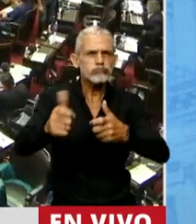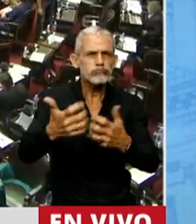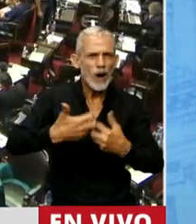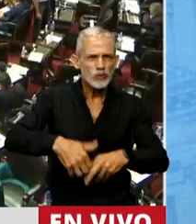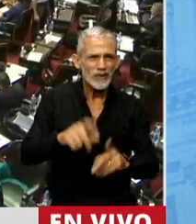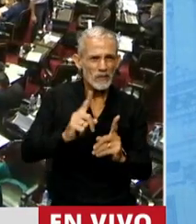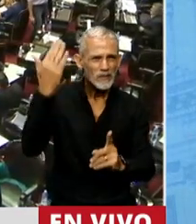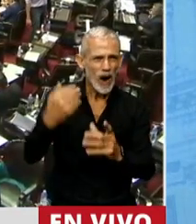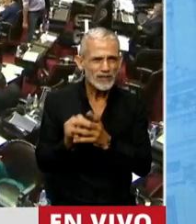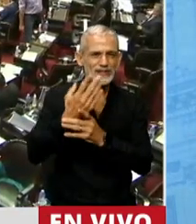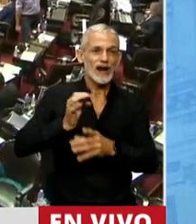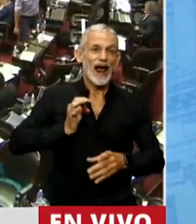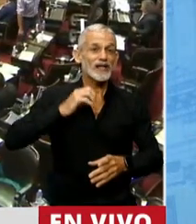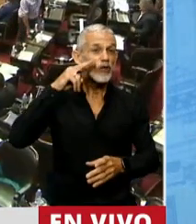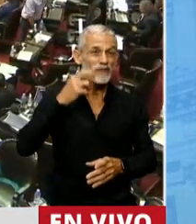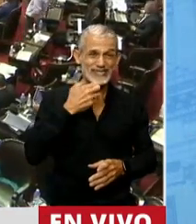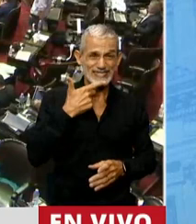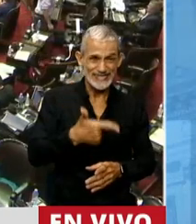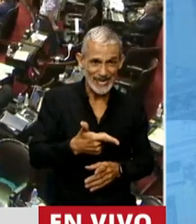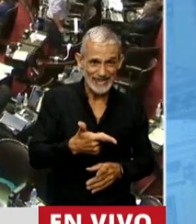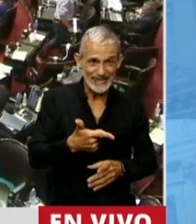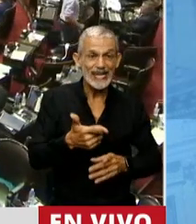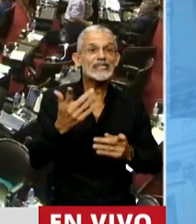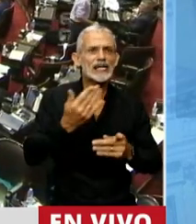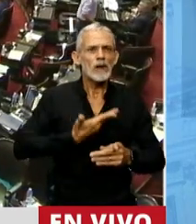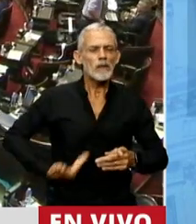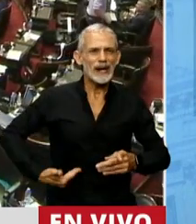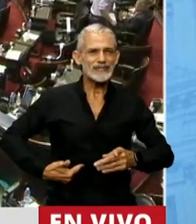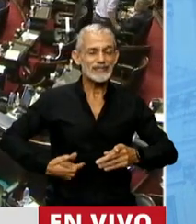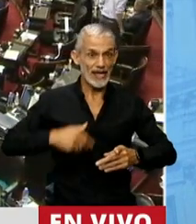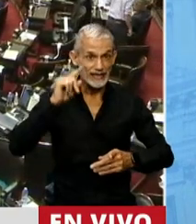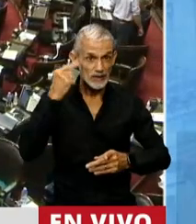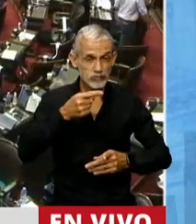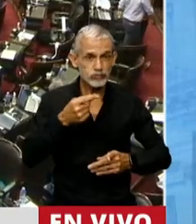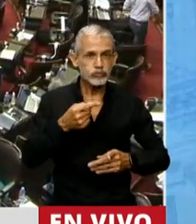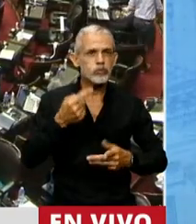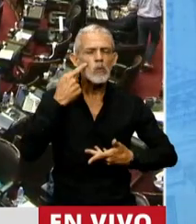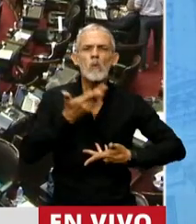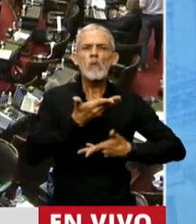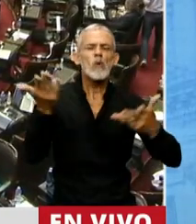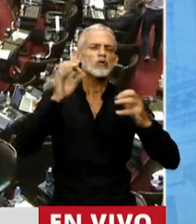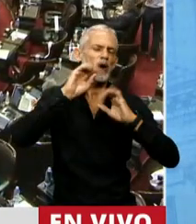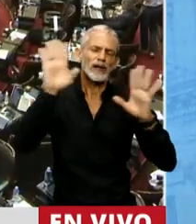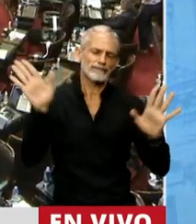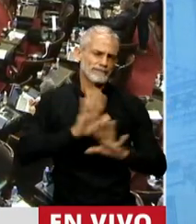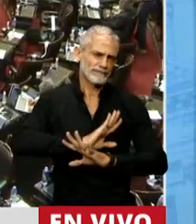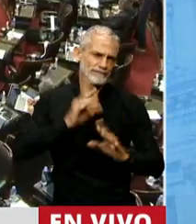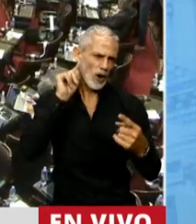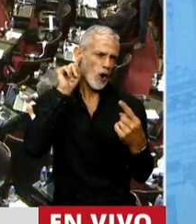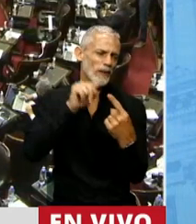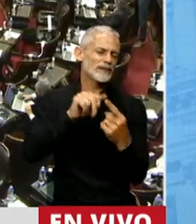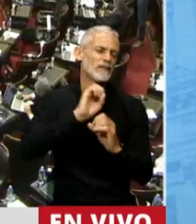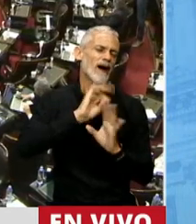jubilatoria que sancionamos en el año 2017, el presidente demostró con absoluta claridad su